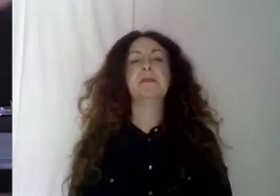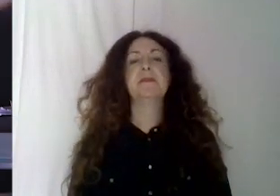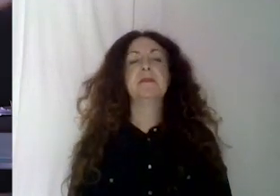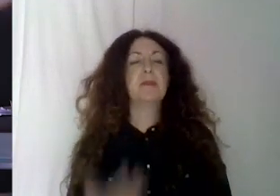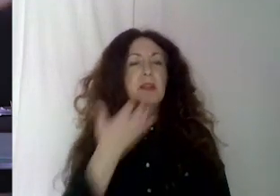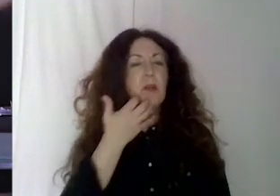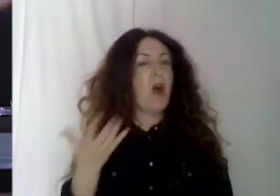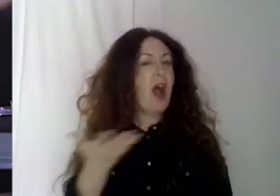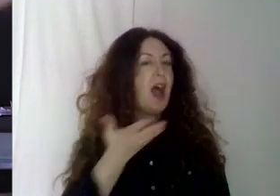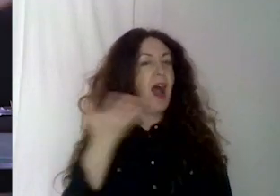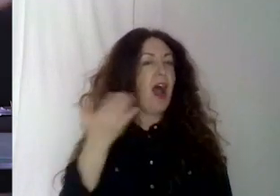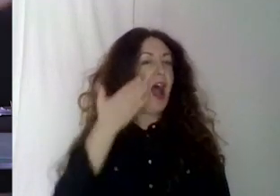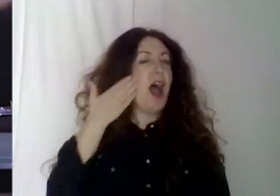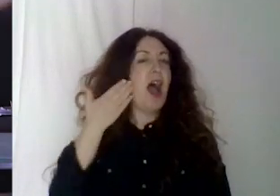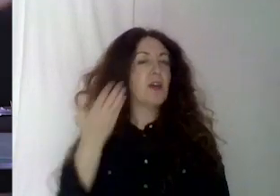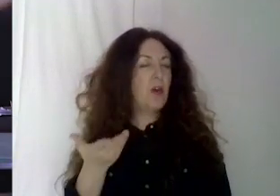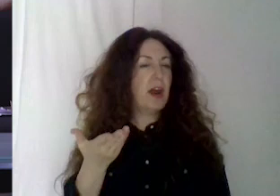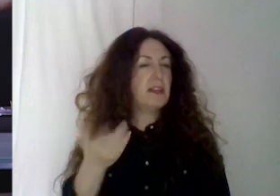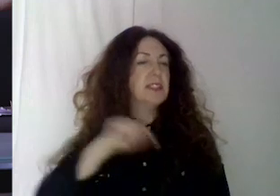Ay, un poco de vaso. Ay, sí.